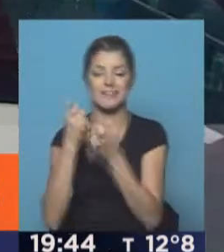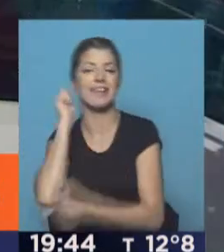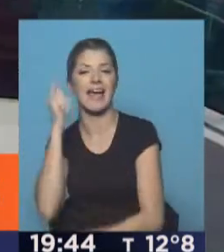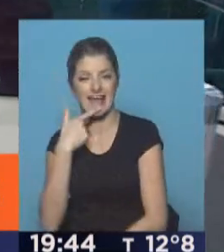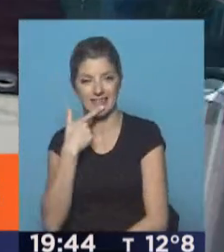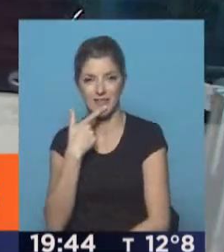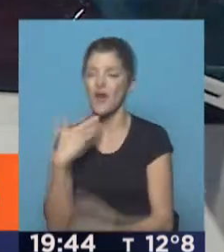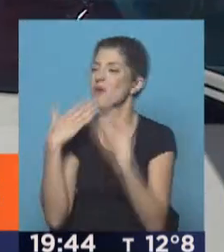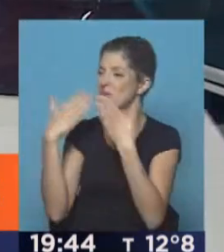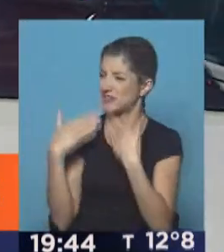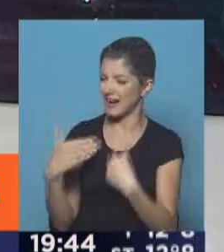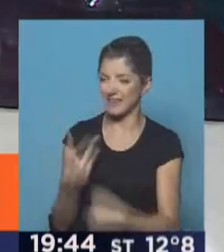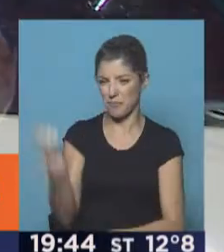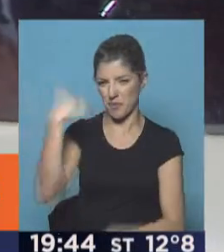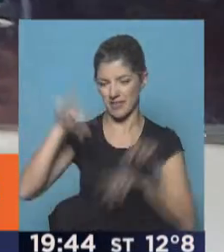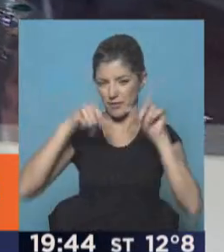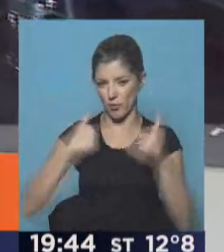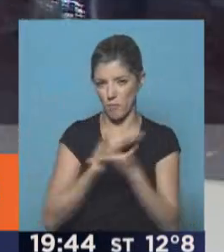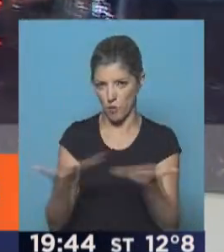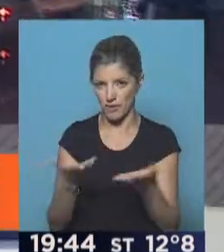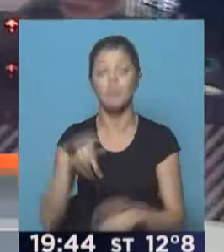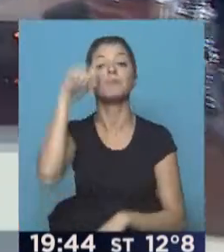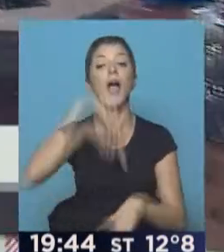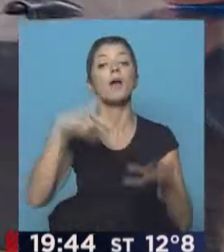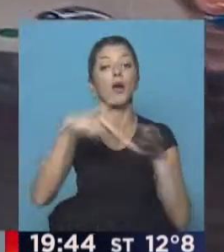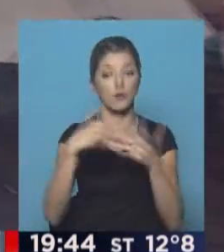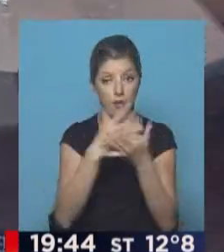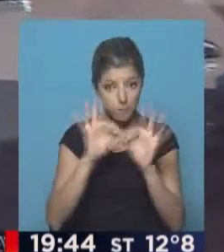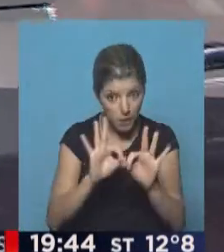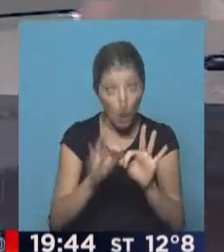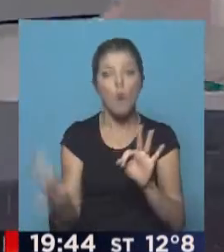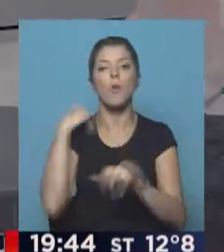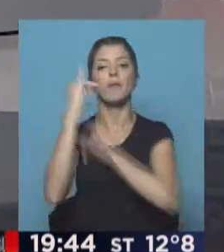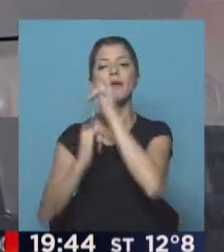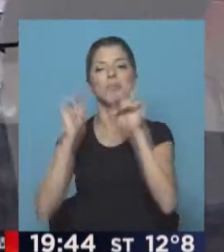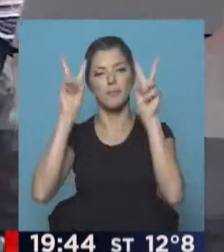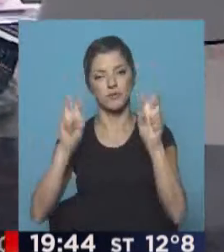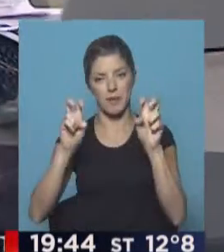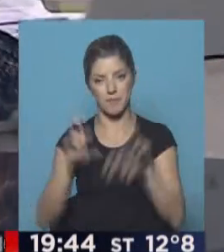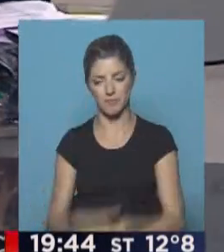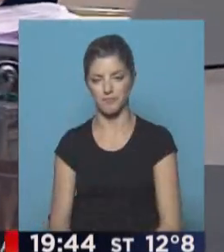muchísimas gracias por la presencia en la TV Pública. Gracias. Vamos a una pausa. Cuando volvemos tenemos todos los demás temas del día.